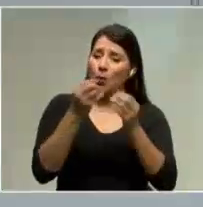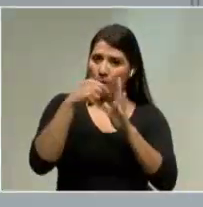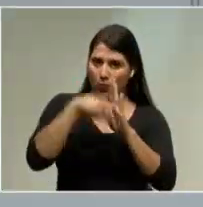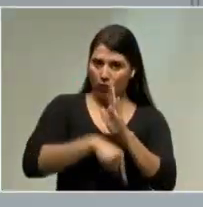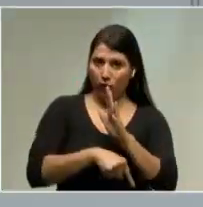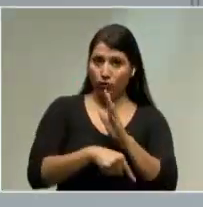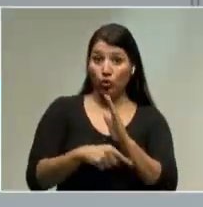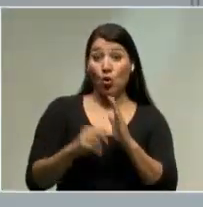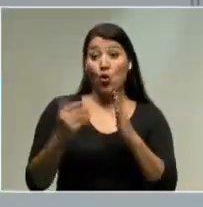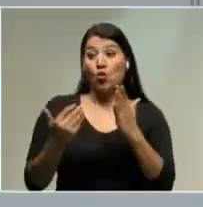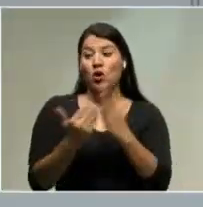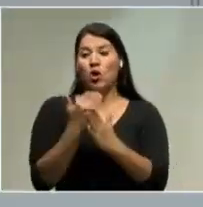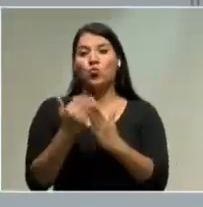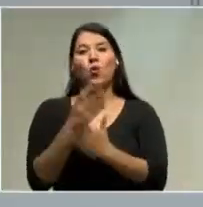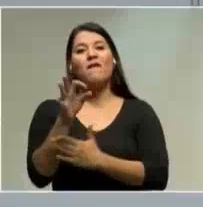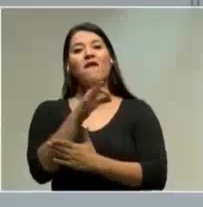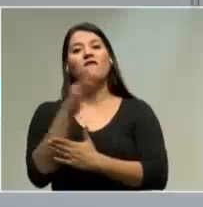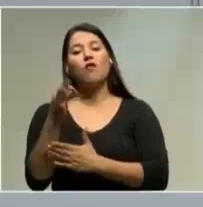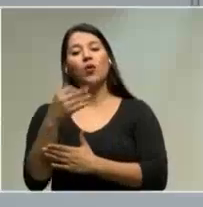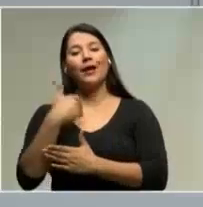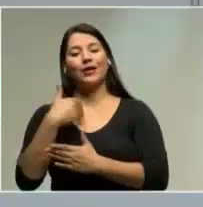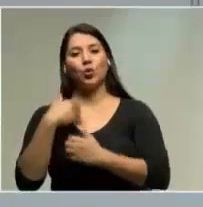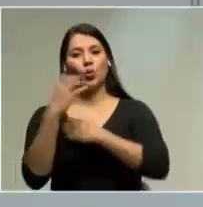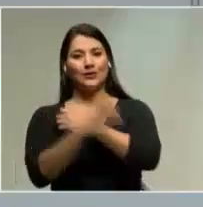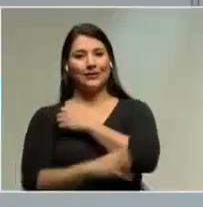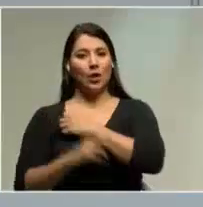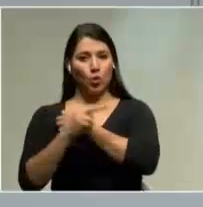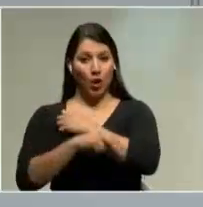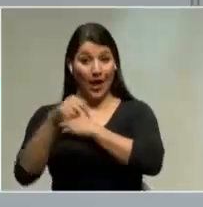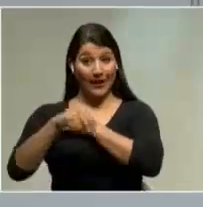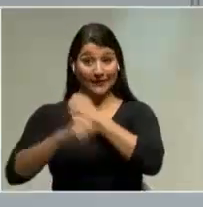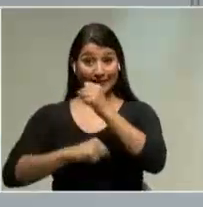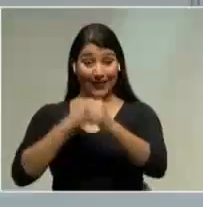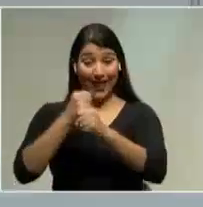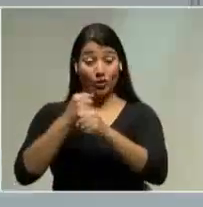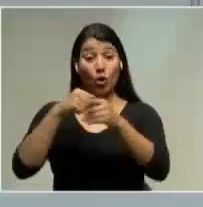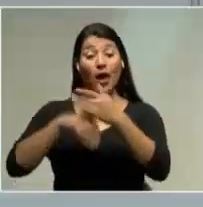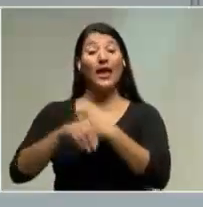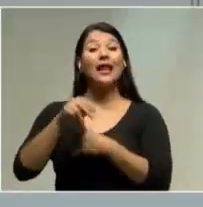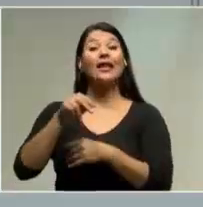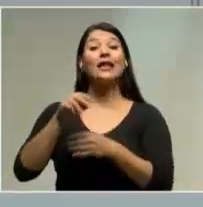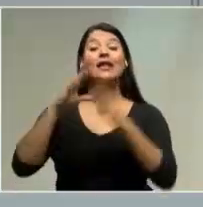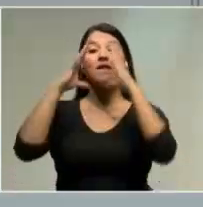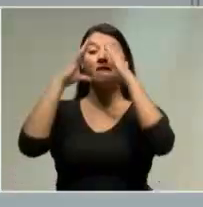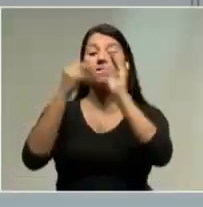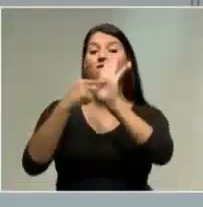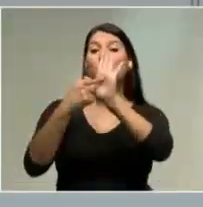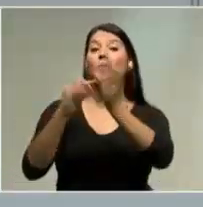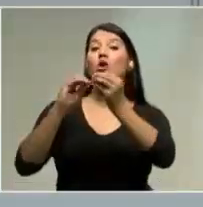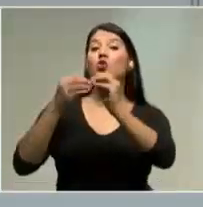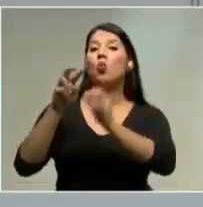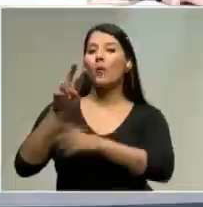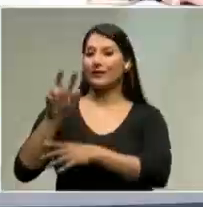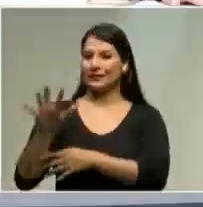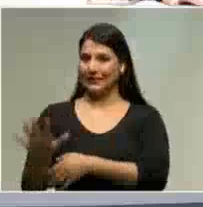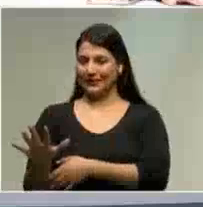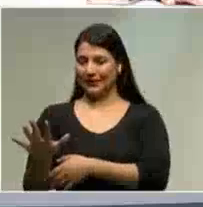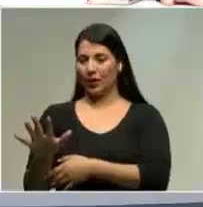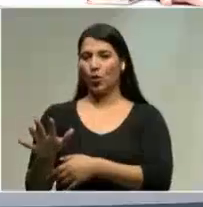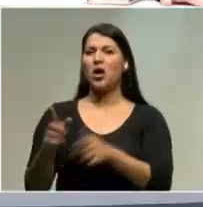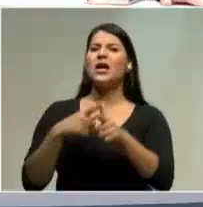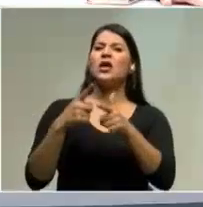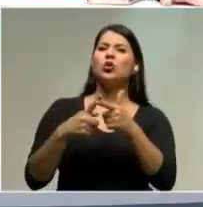que tuvo el Estado de la Nación este año en su 25º informe, que menciona una mirada de cerca de la